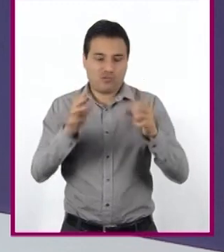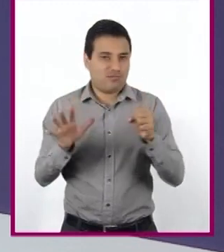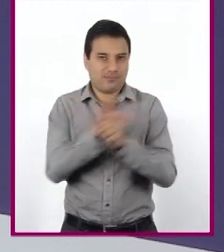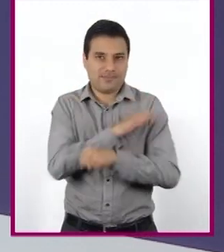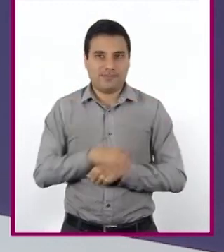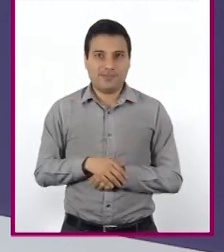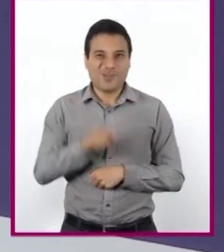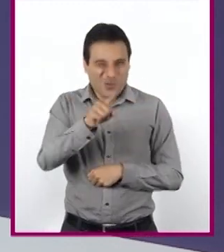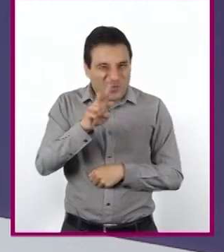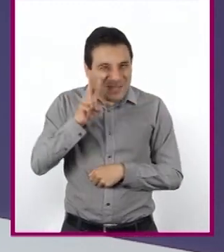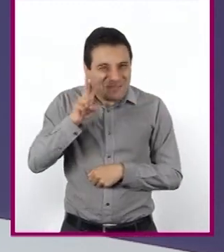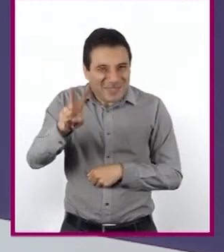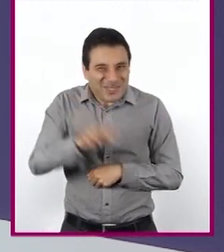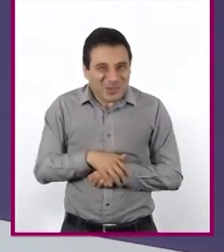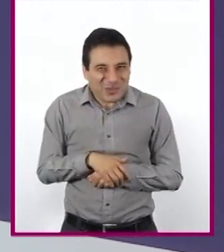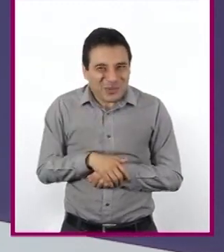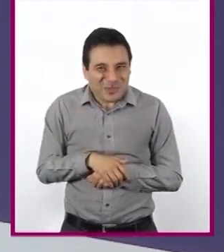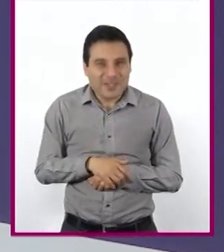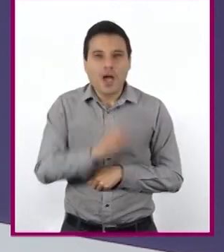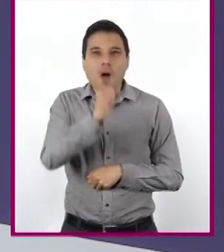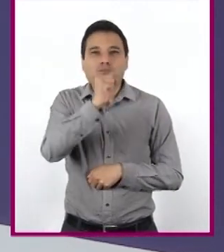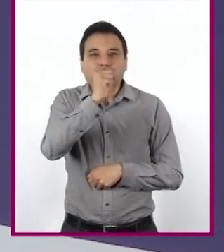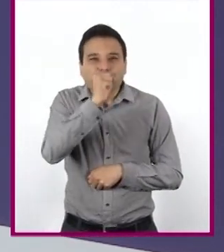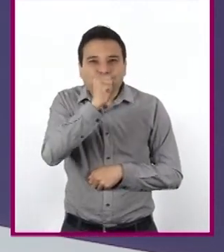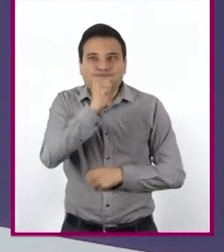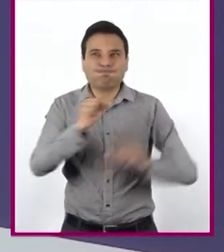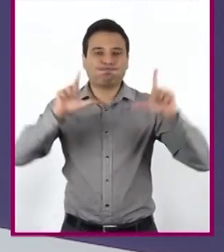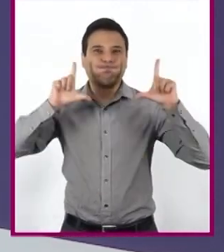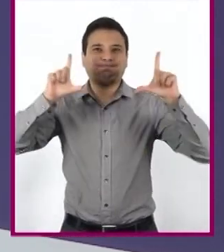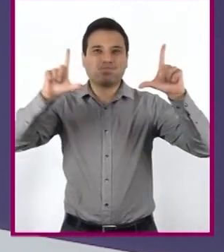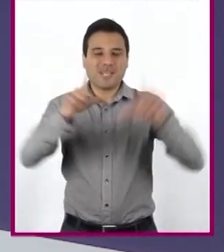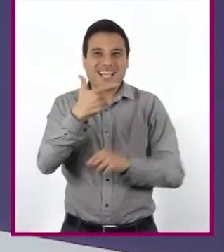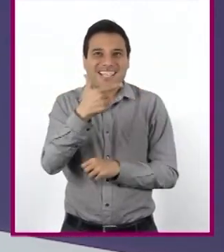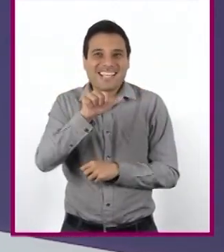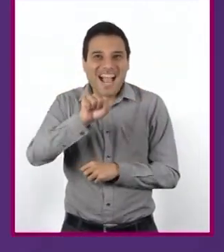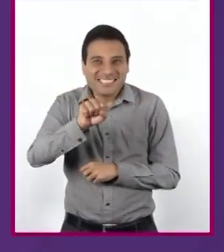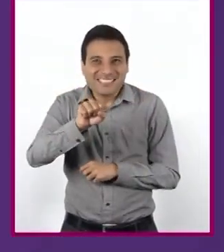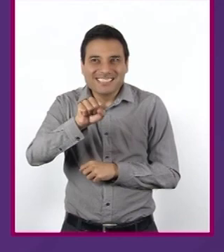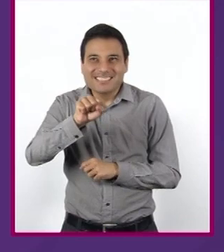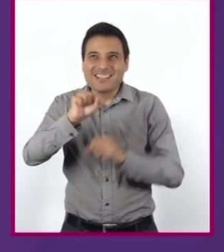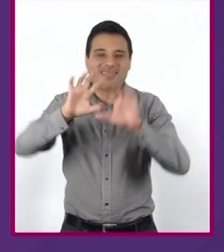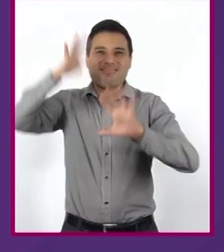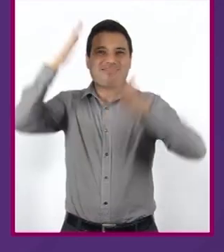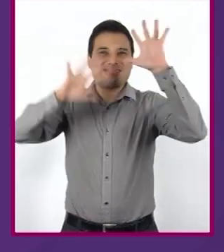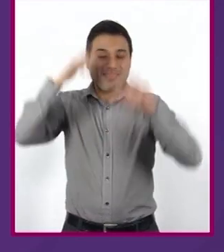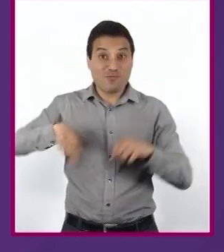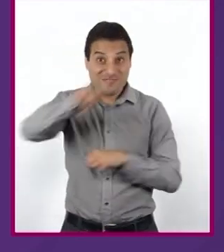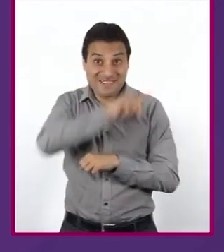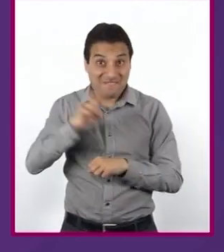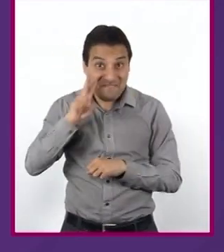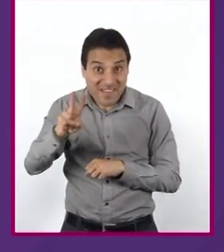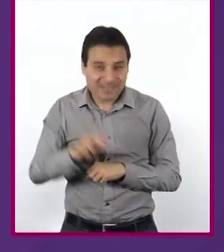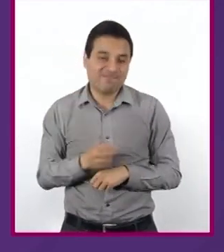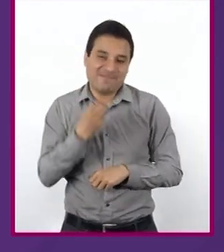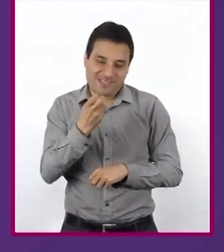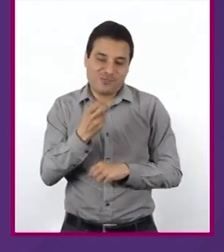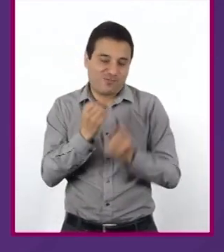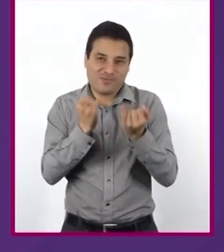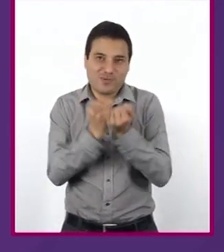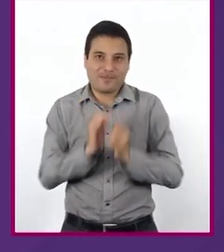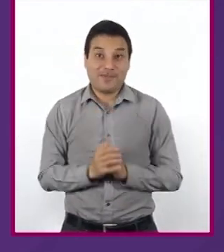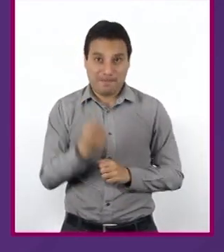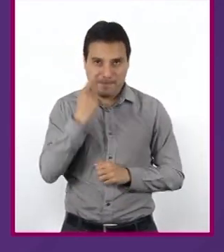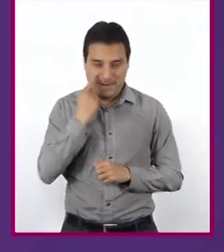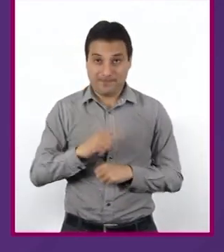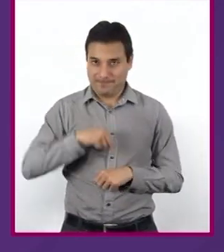¿Han visto los espectaculares utilizando este gas noble? Los invitamos a realizar el